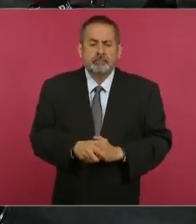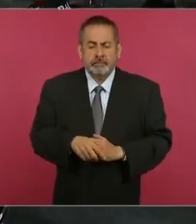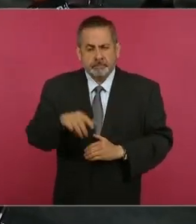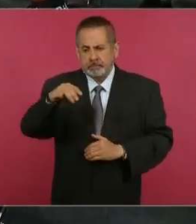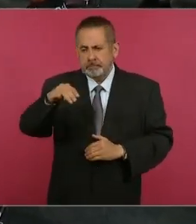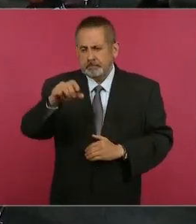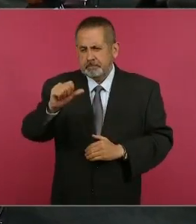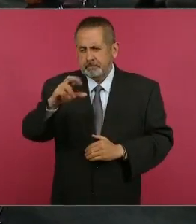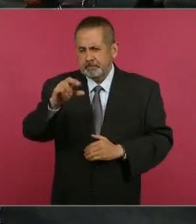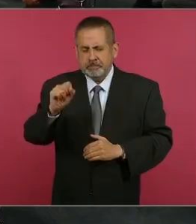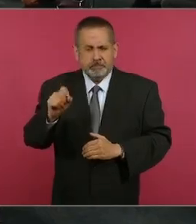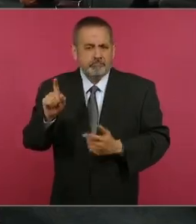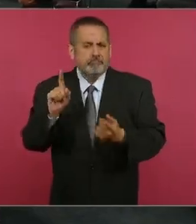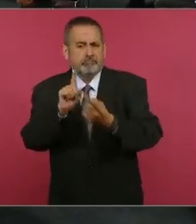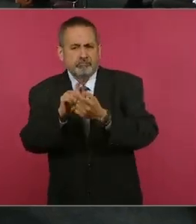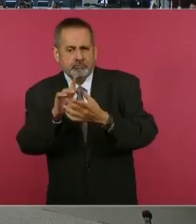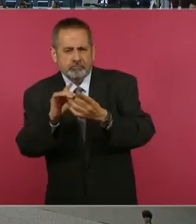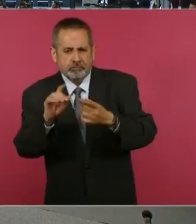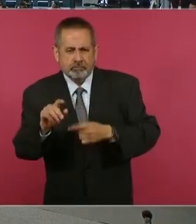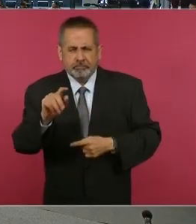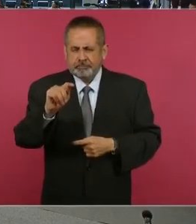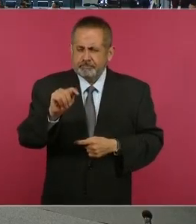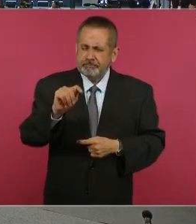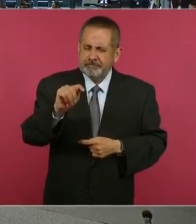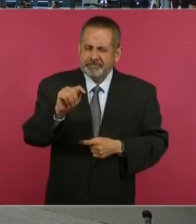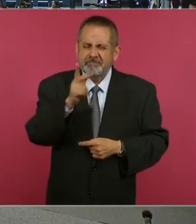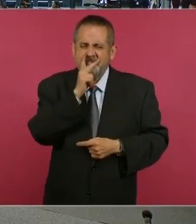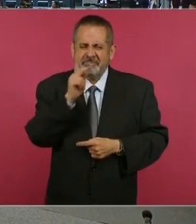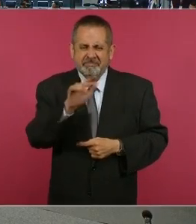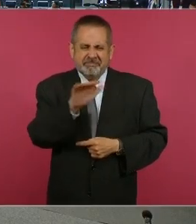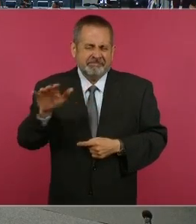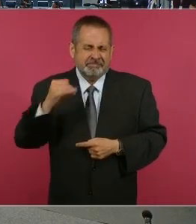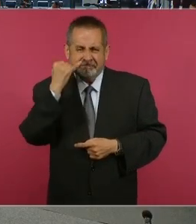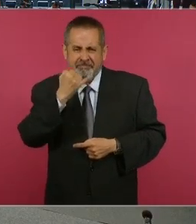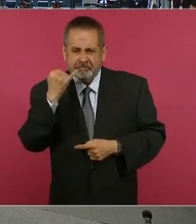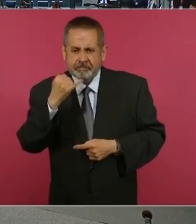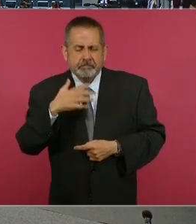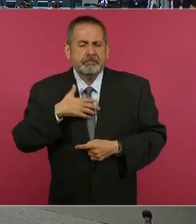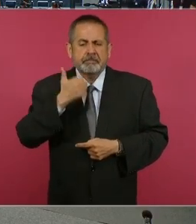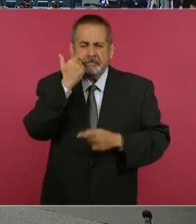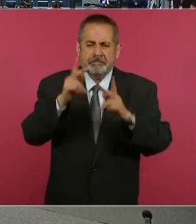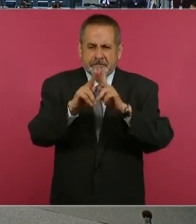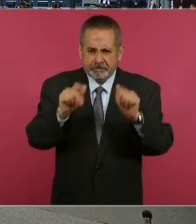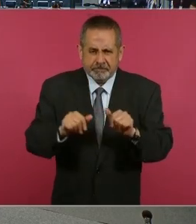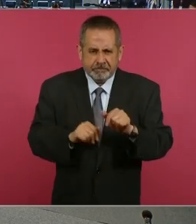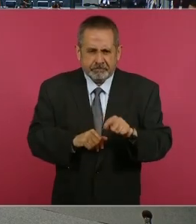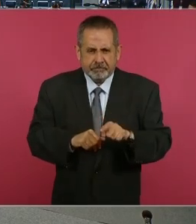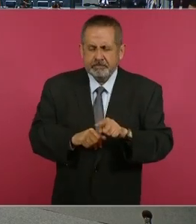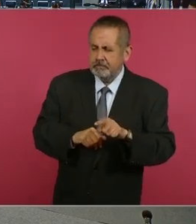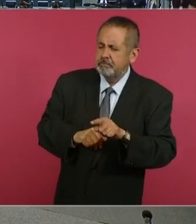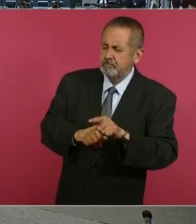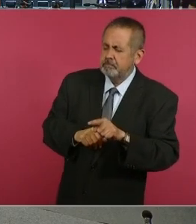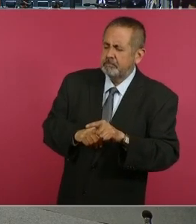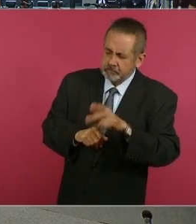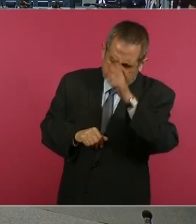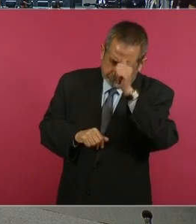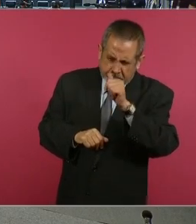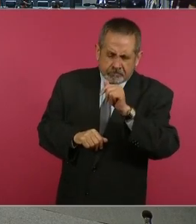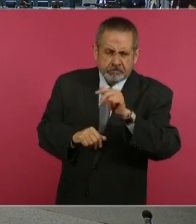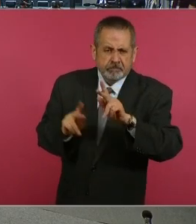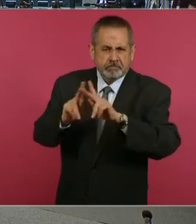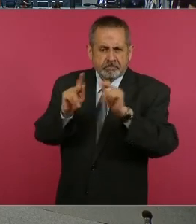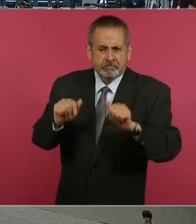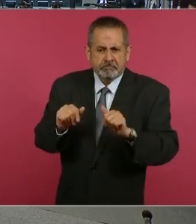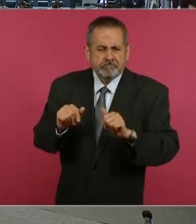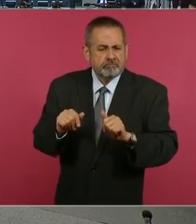le dijo a usted en Tzotzil, Tak Kantik Lekilal, queremos paz, ¿usted cree en el Tak Kantik Lekilal del Tzotzil